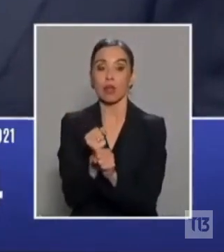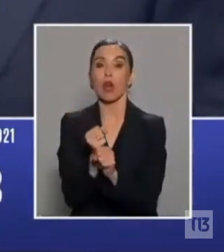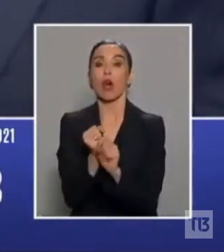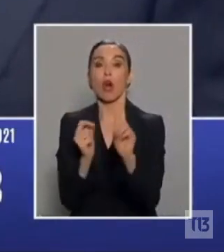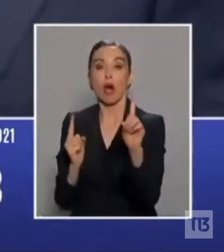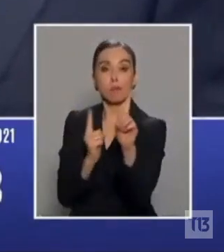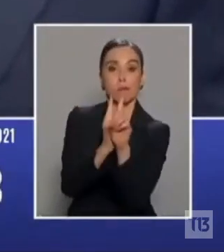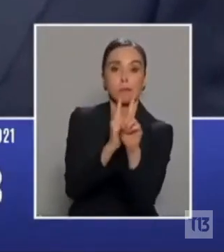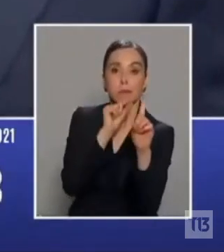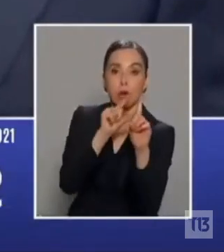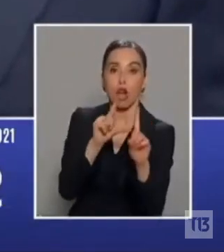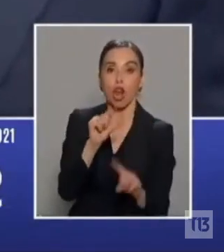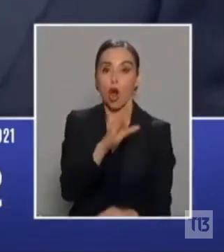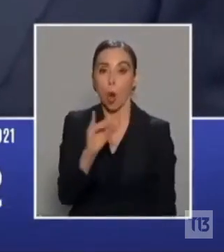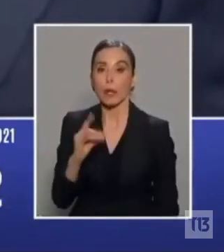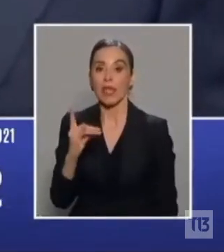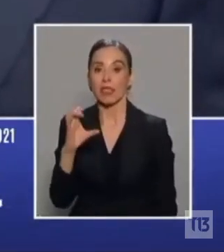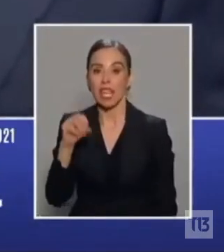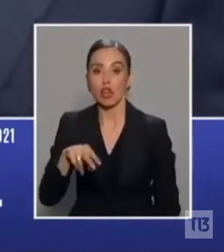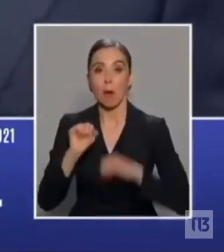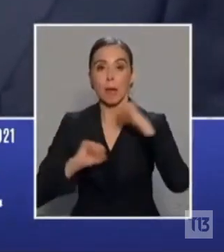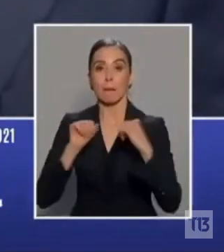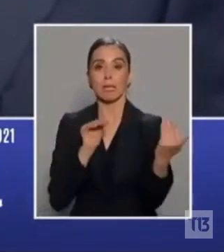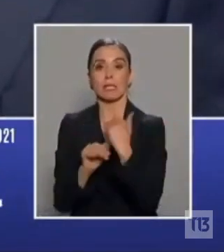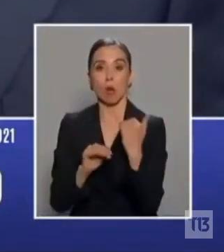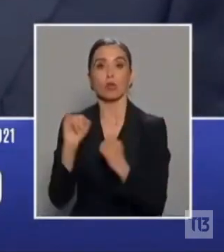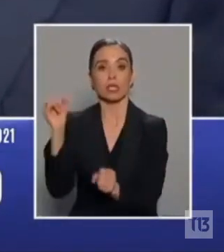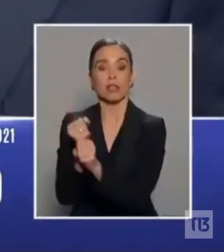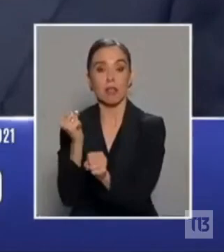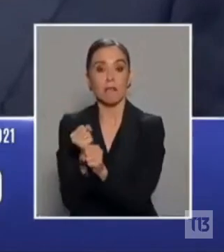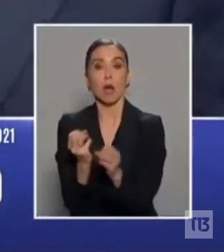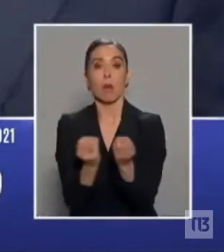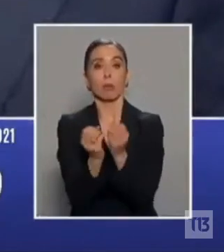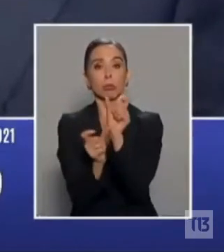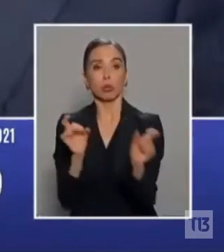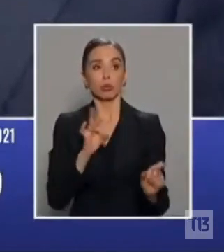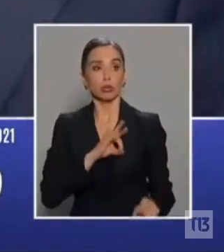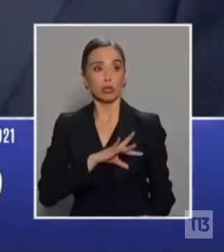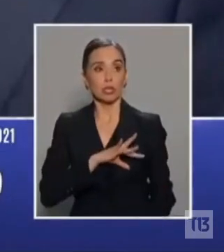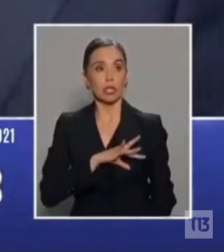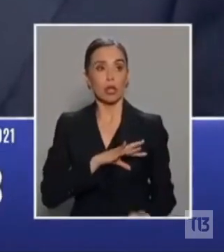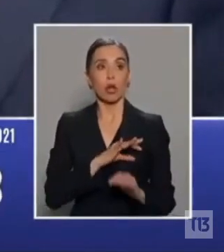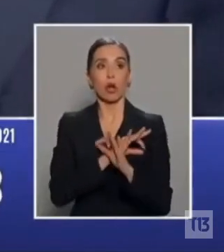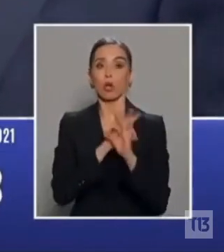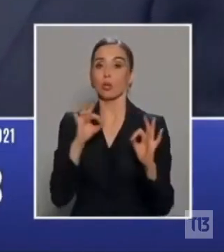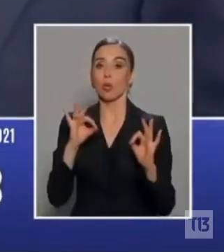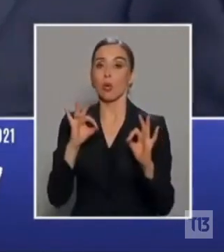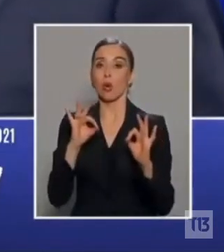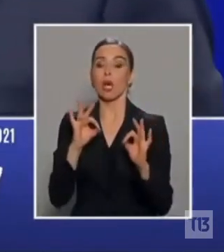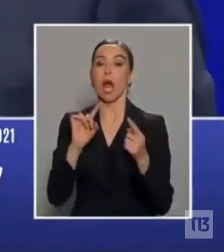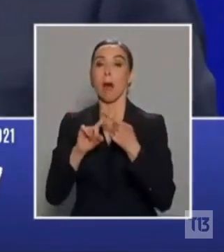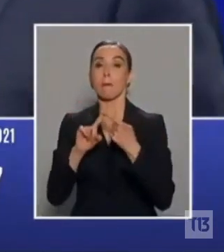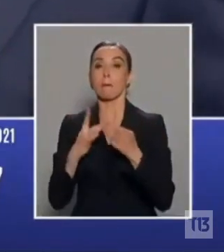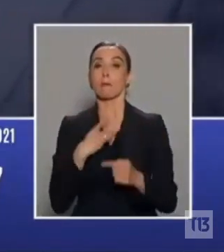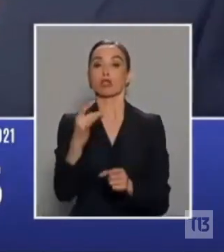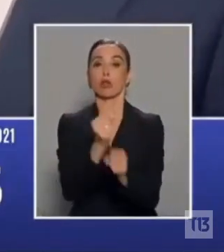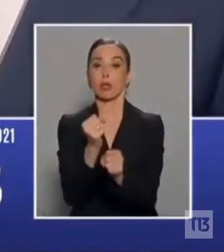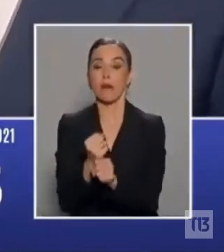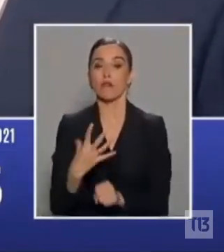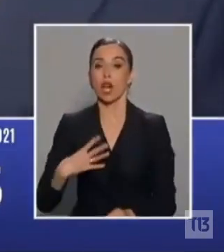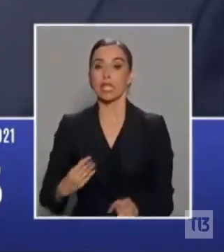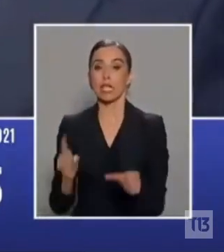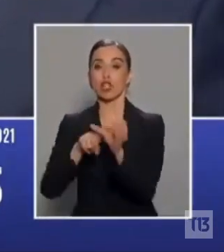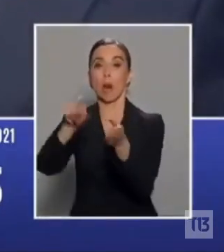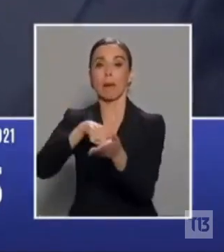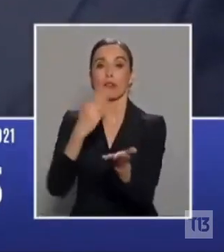lobby, en DICOM, en las autopistas, en donde muchos chilenos a lo mejor nunca pudieron postular a un trabajo, o matricular a su hijo en